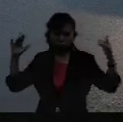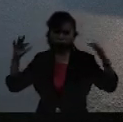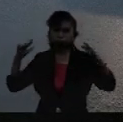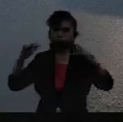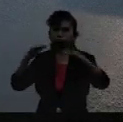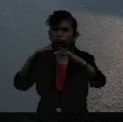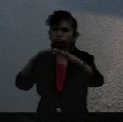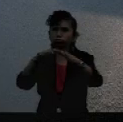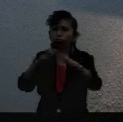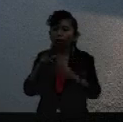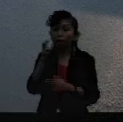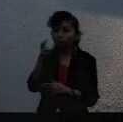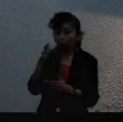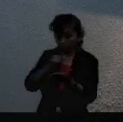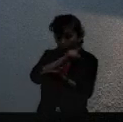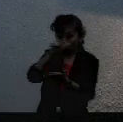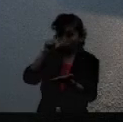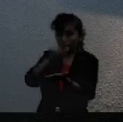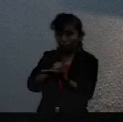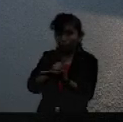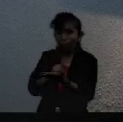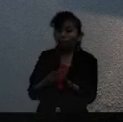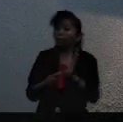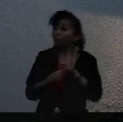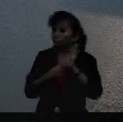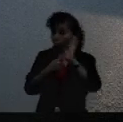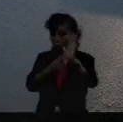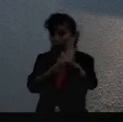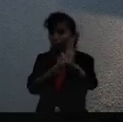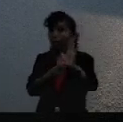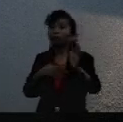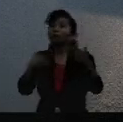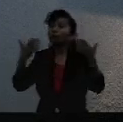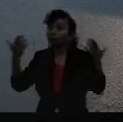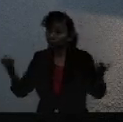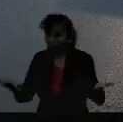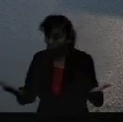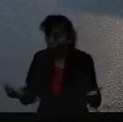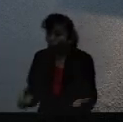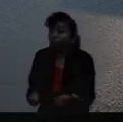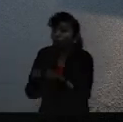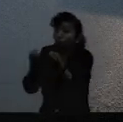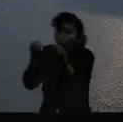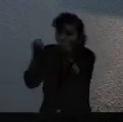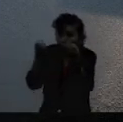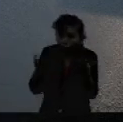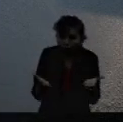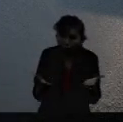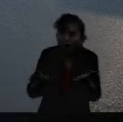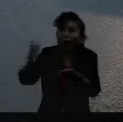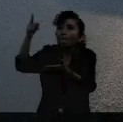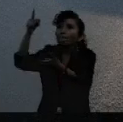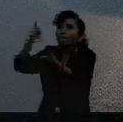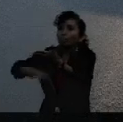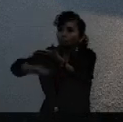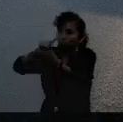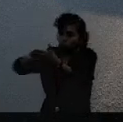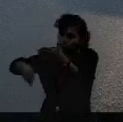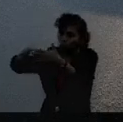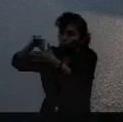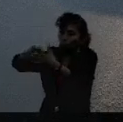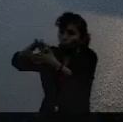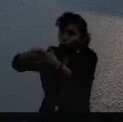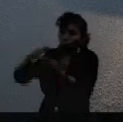aprobación de la iniciativa de ley que nos otorgaba fíjense que nos otorgaba el derecho al voto